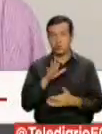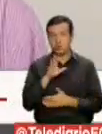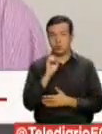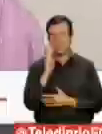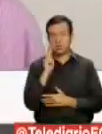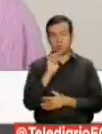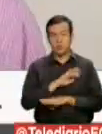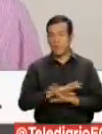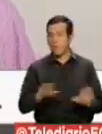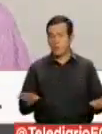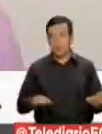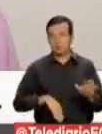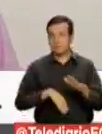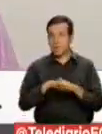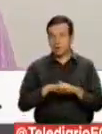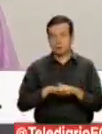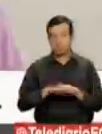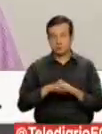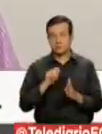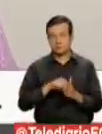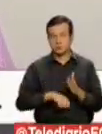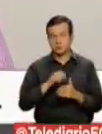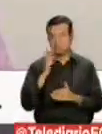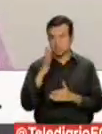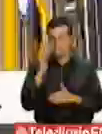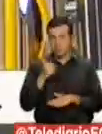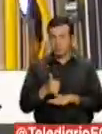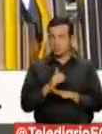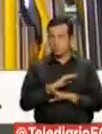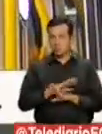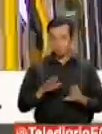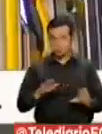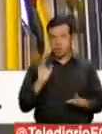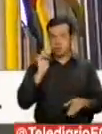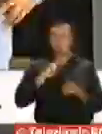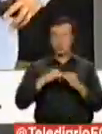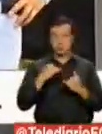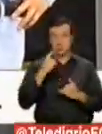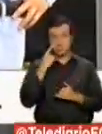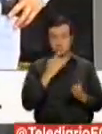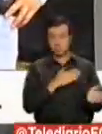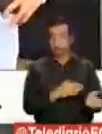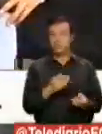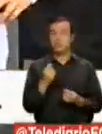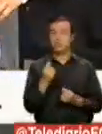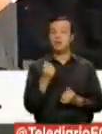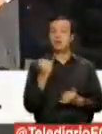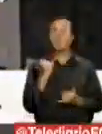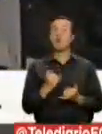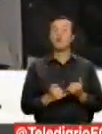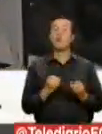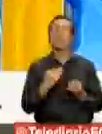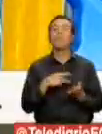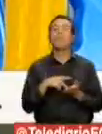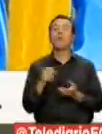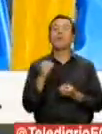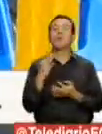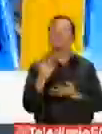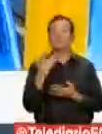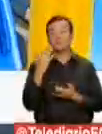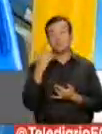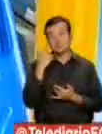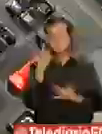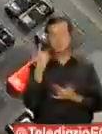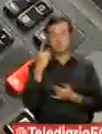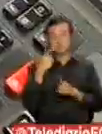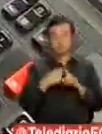50 kilómetros por hora, que es el límite autorizado por la autoridad. Aún se analiza cuál sería la tarifa del pasaje para estas unidades, que se espera